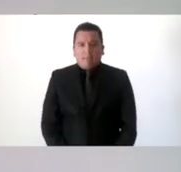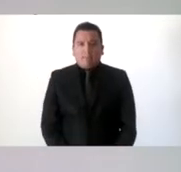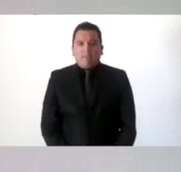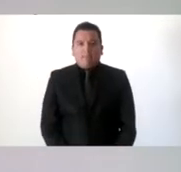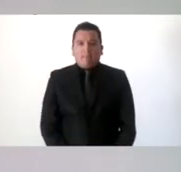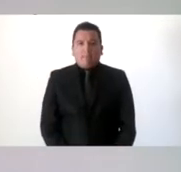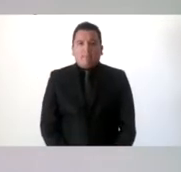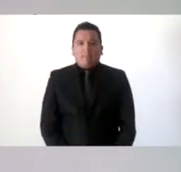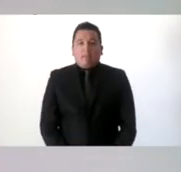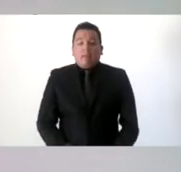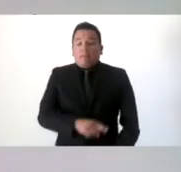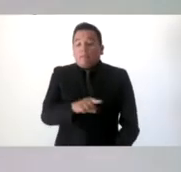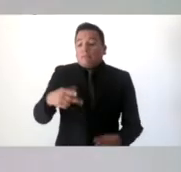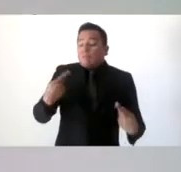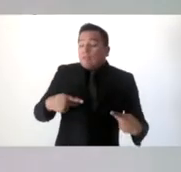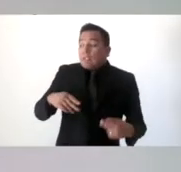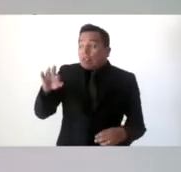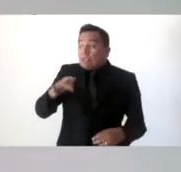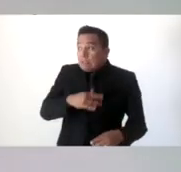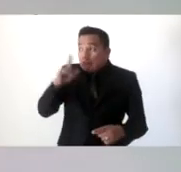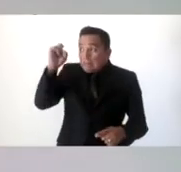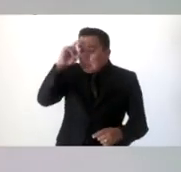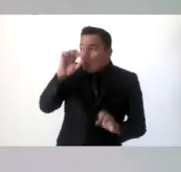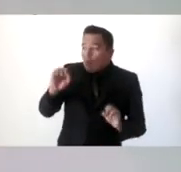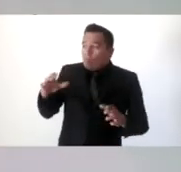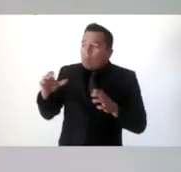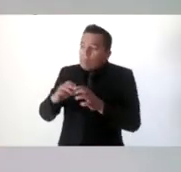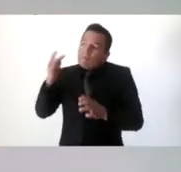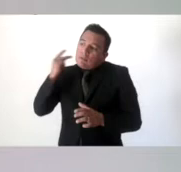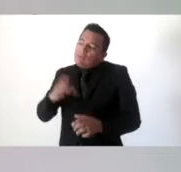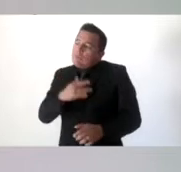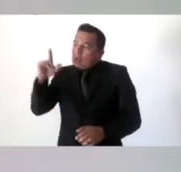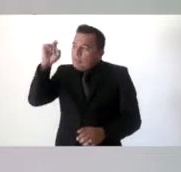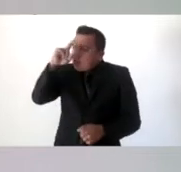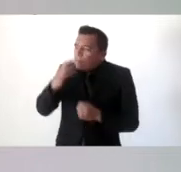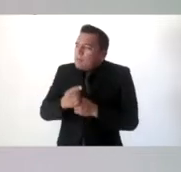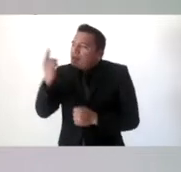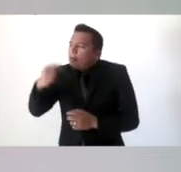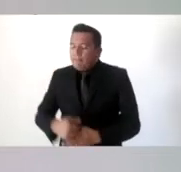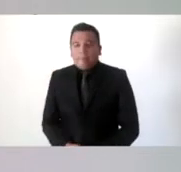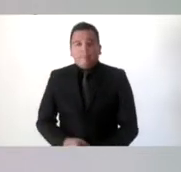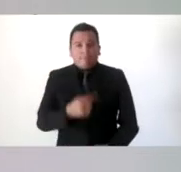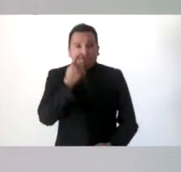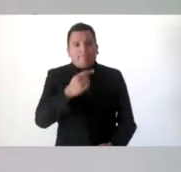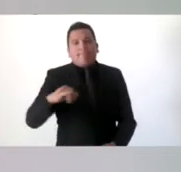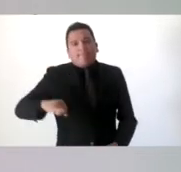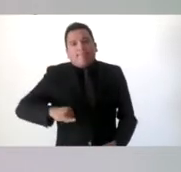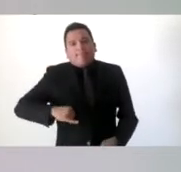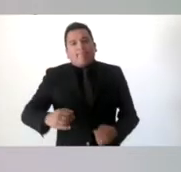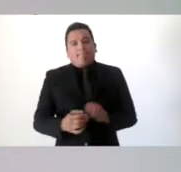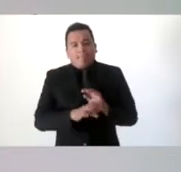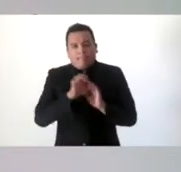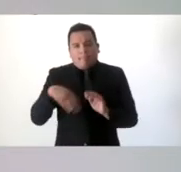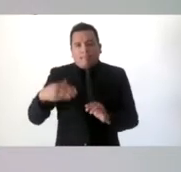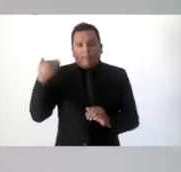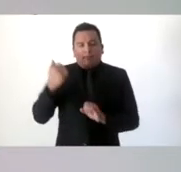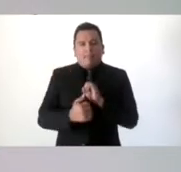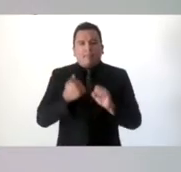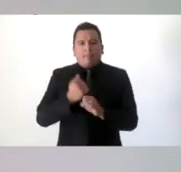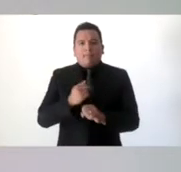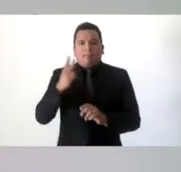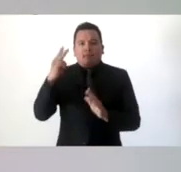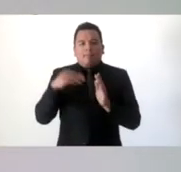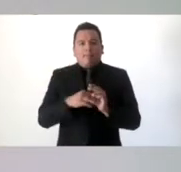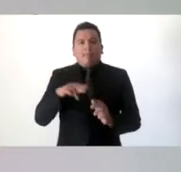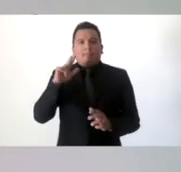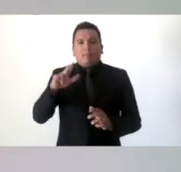parte de los ciudadanos y por parte de los propios partidos políticos? Sí, es muy interesante. Fíjate que como tú sabes, en esta elección pasada de